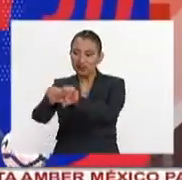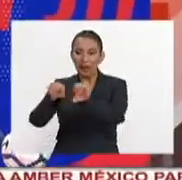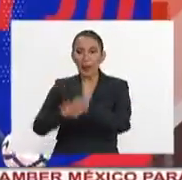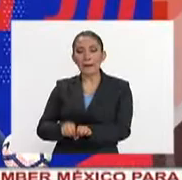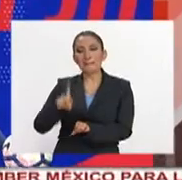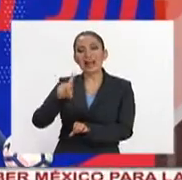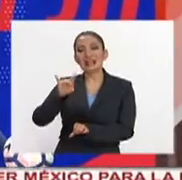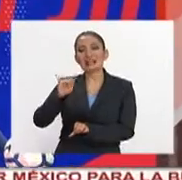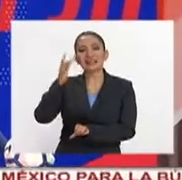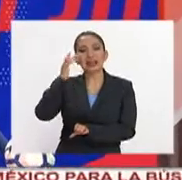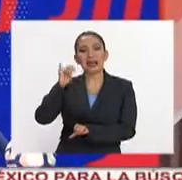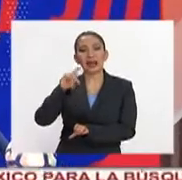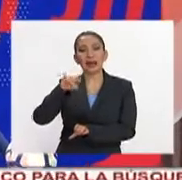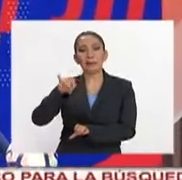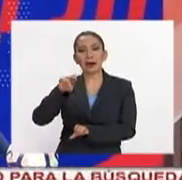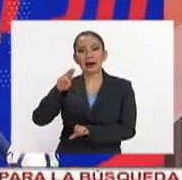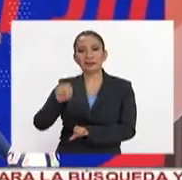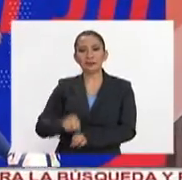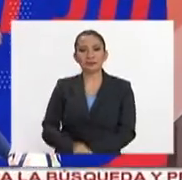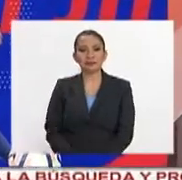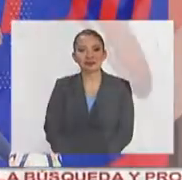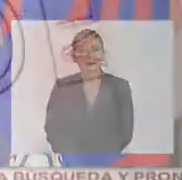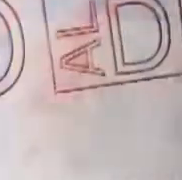Paris Saint-Germain.